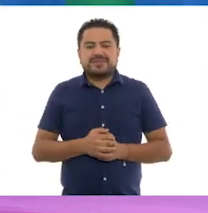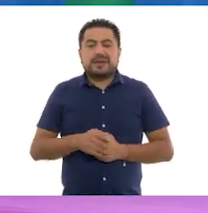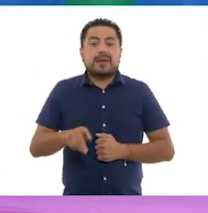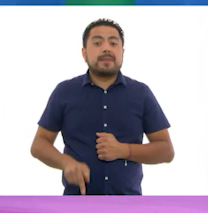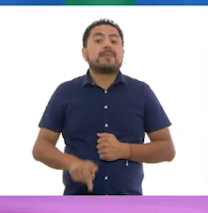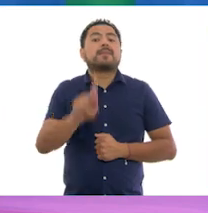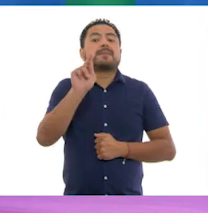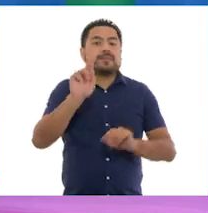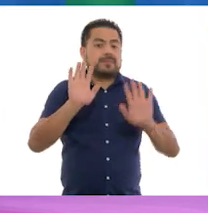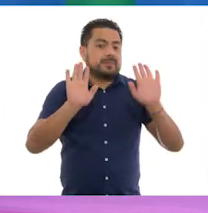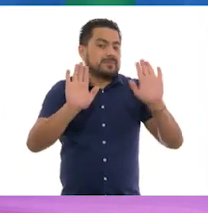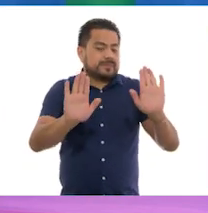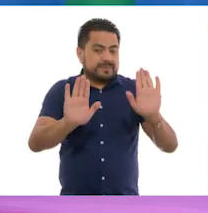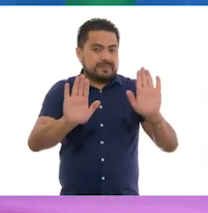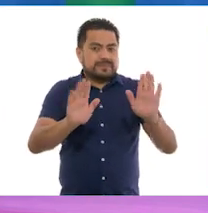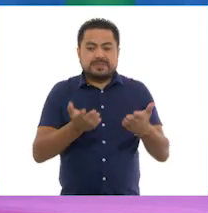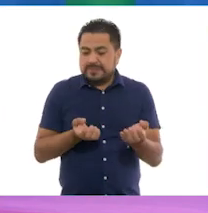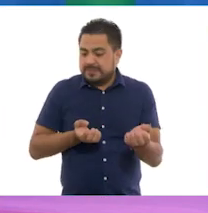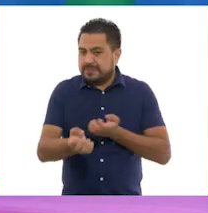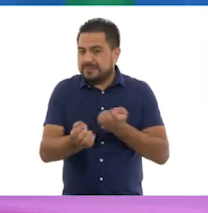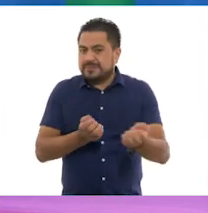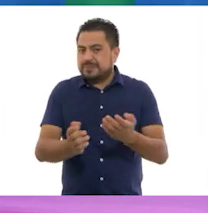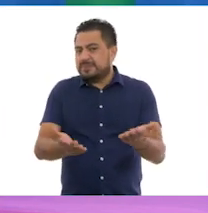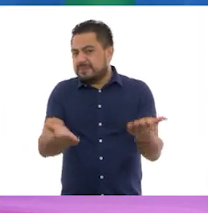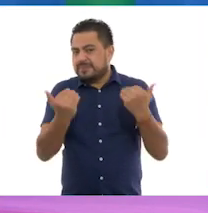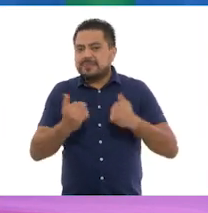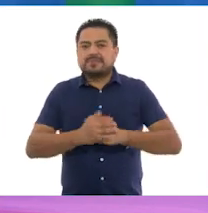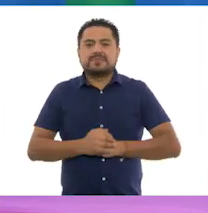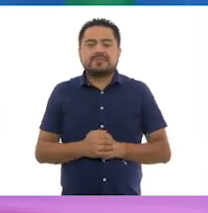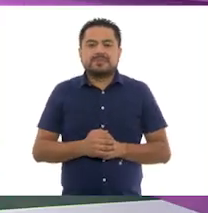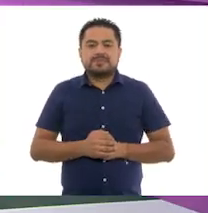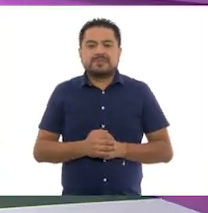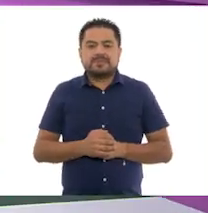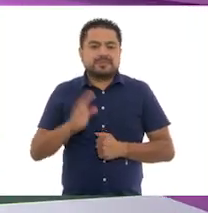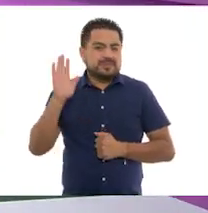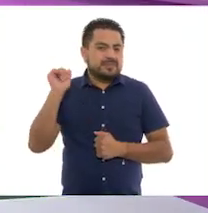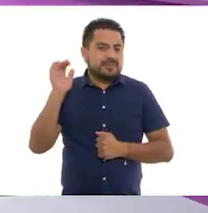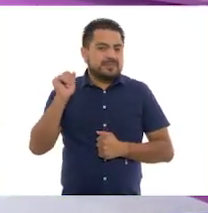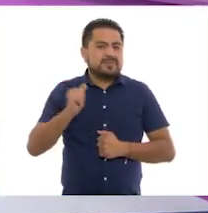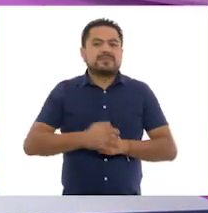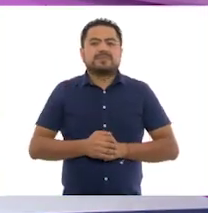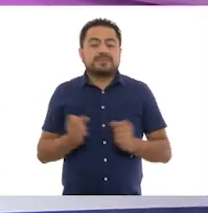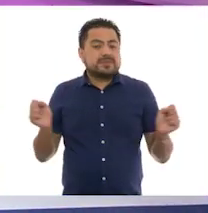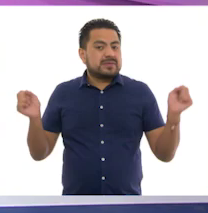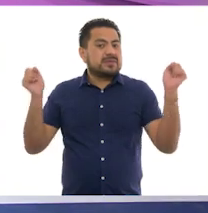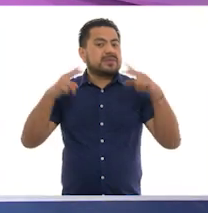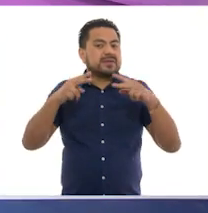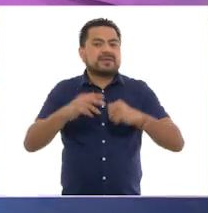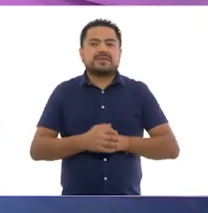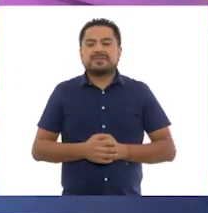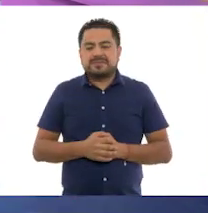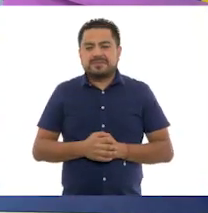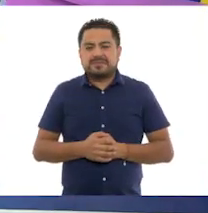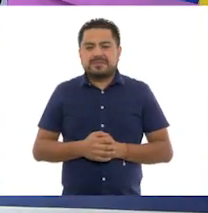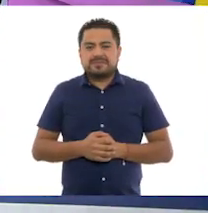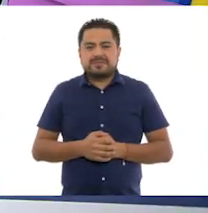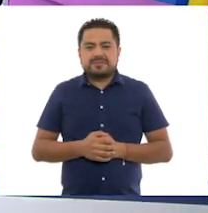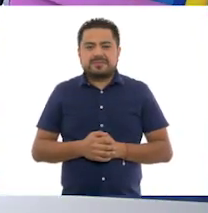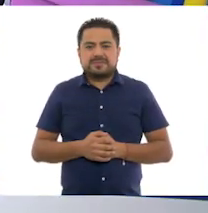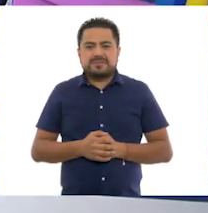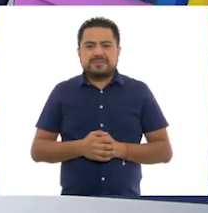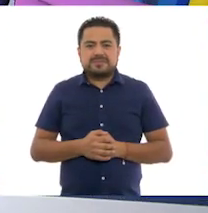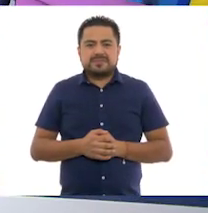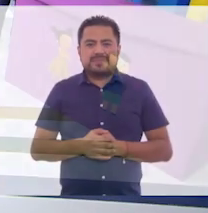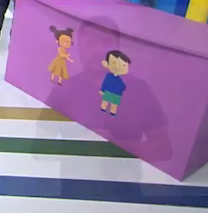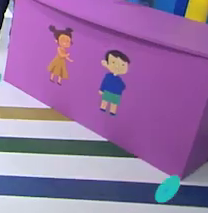Pero antes a movernos un poco. Adiós. Nos vemos. Hasta la próxima. Hasta